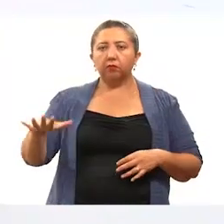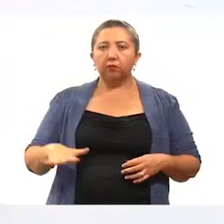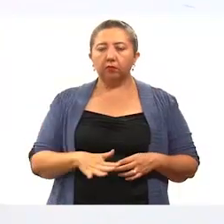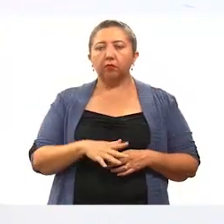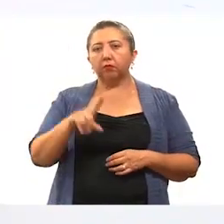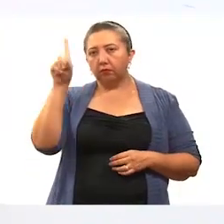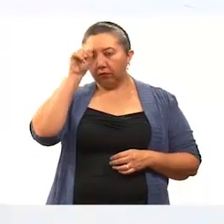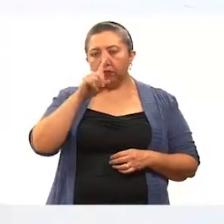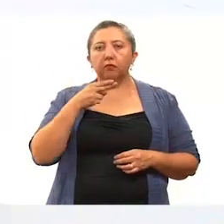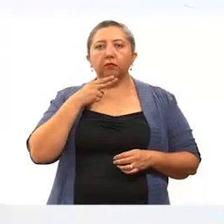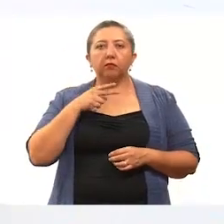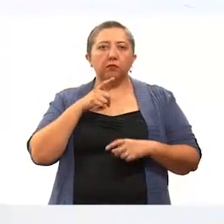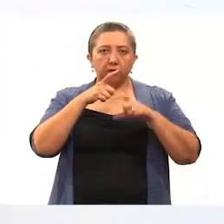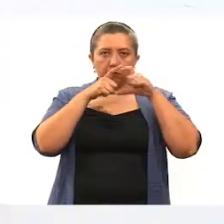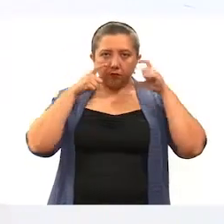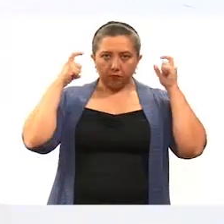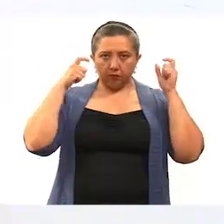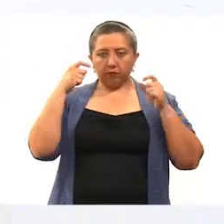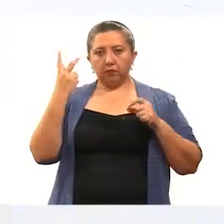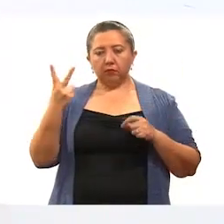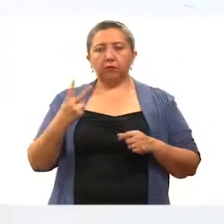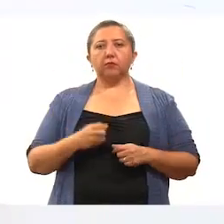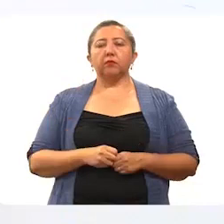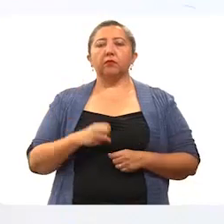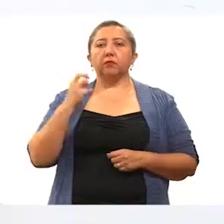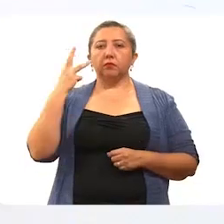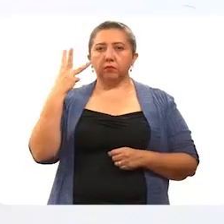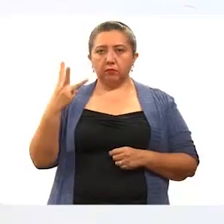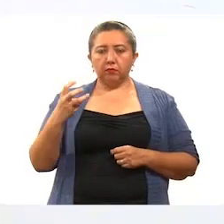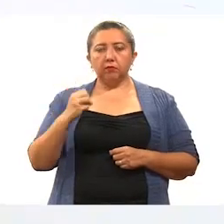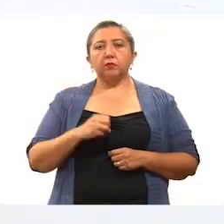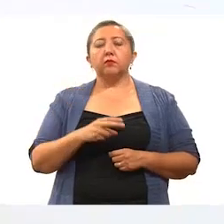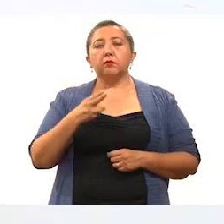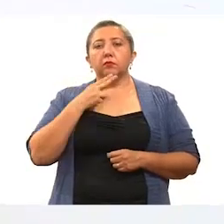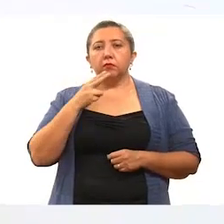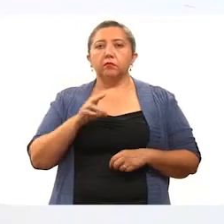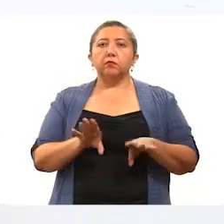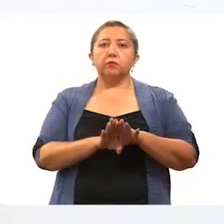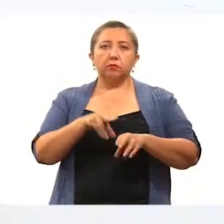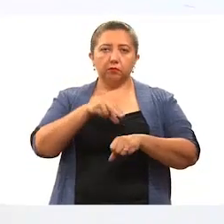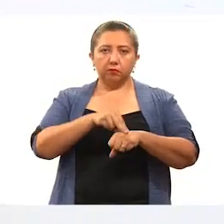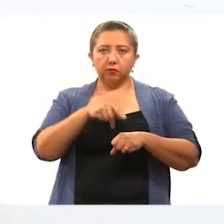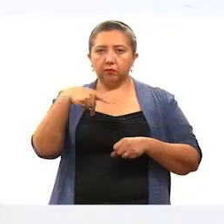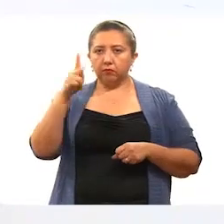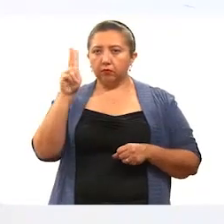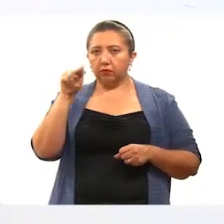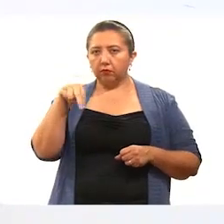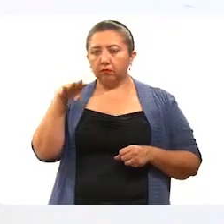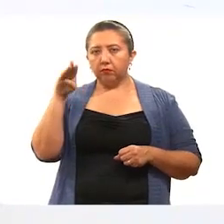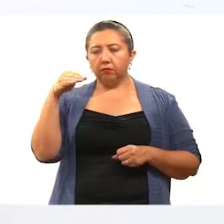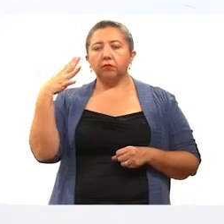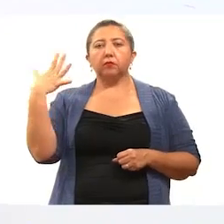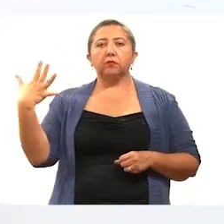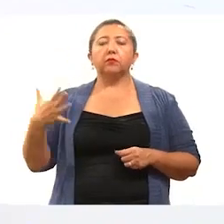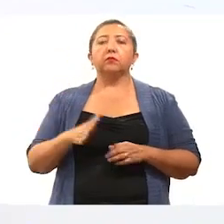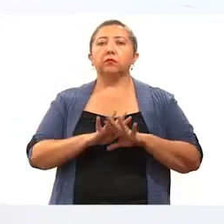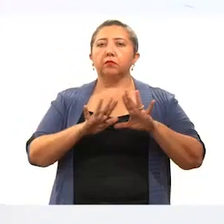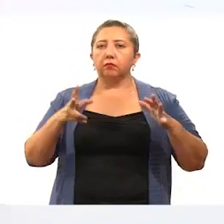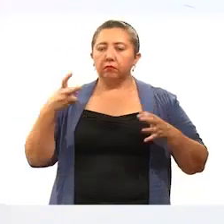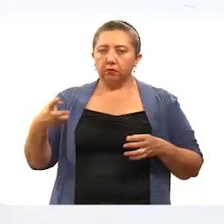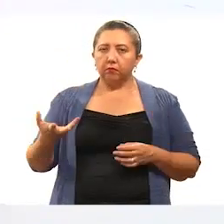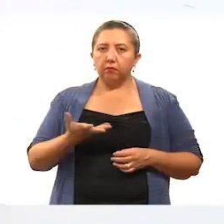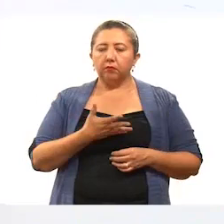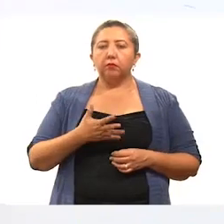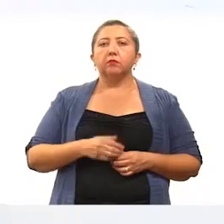se sugiere el uso de cubrebocas de 2 capas, tricapa o de uso grado médico como es el KN95, ya que